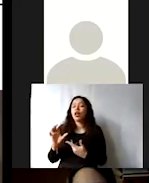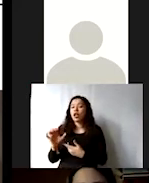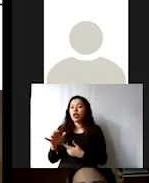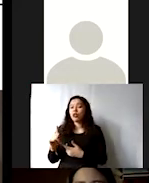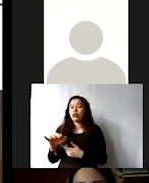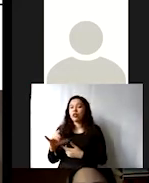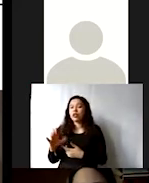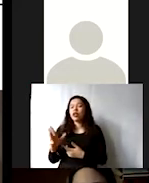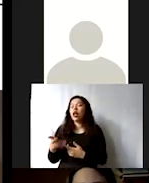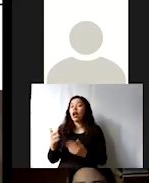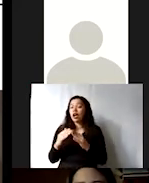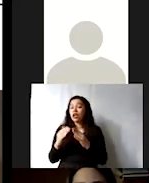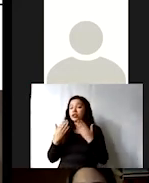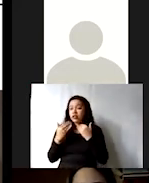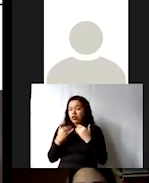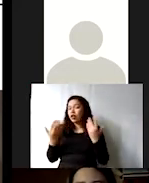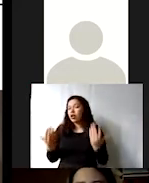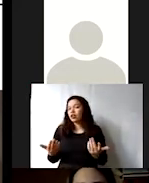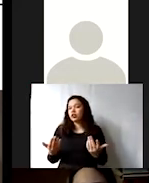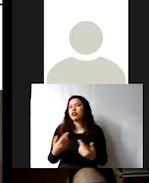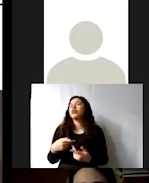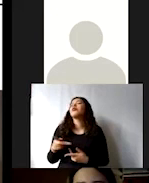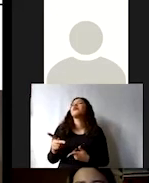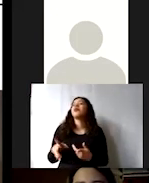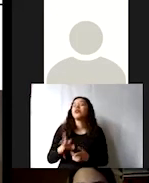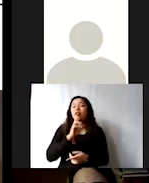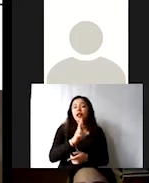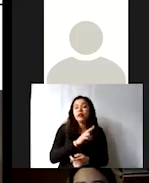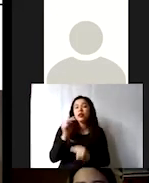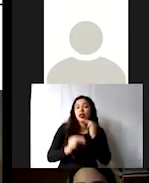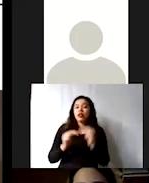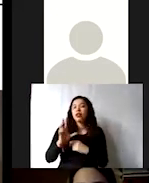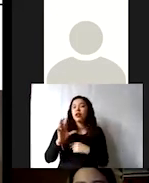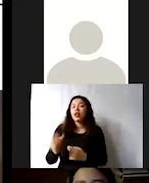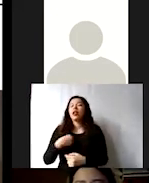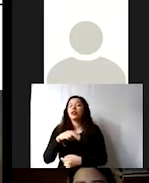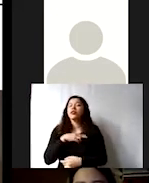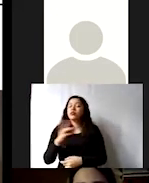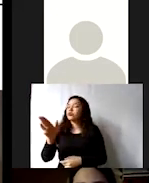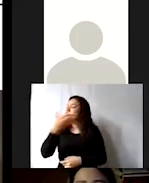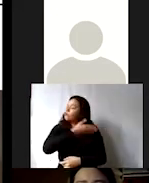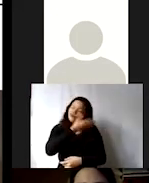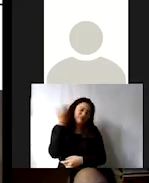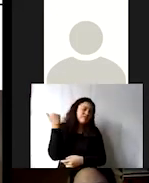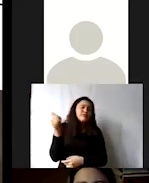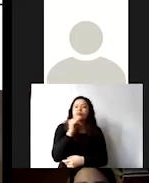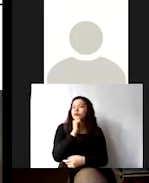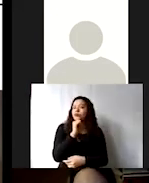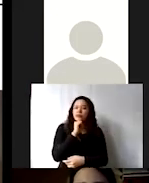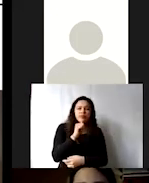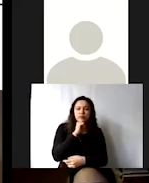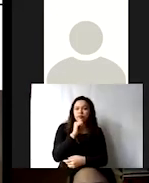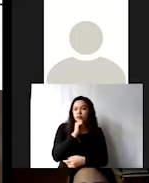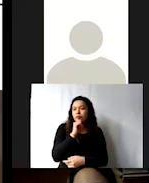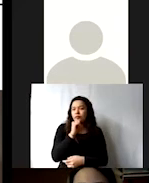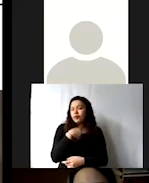tienes, pero cómo medirla y cómo reportarla es lo que no sabemos todavía, ¿no? Y yo creo que